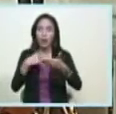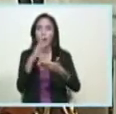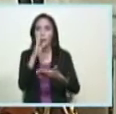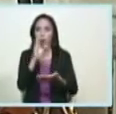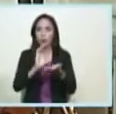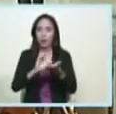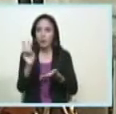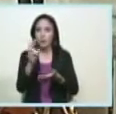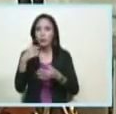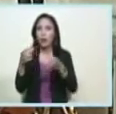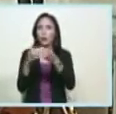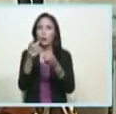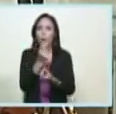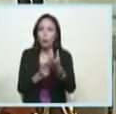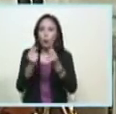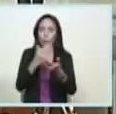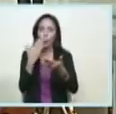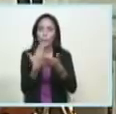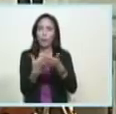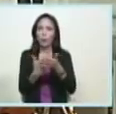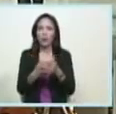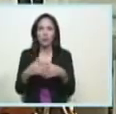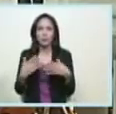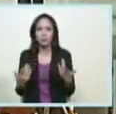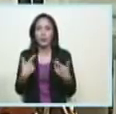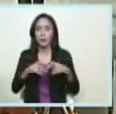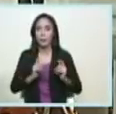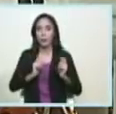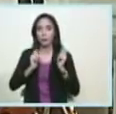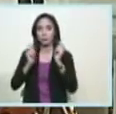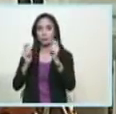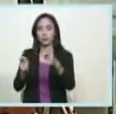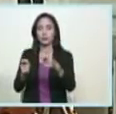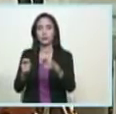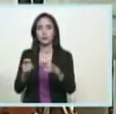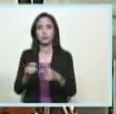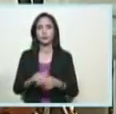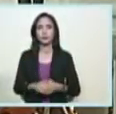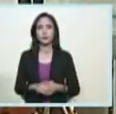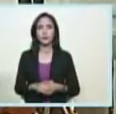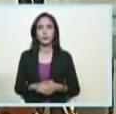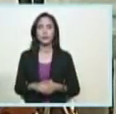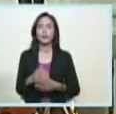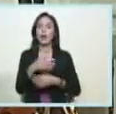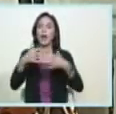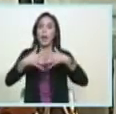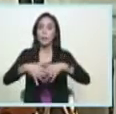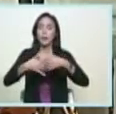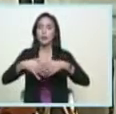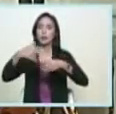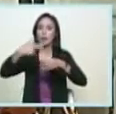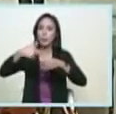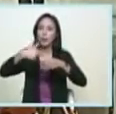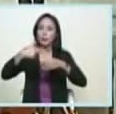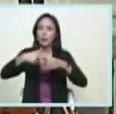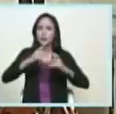el equipo económico de entregar a través de pedevesa